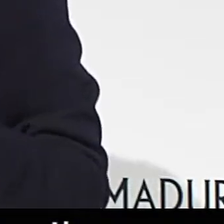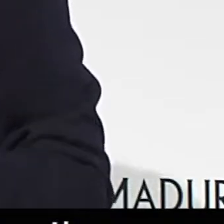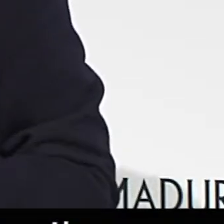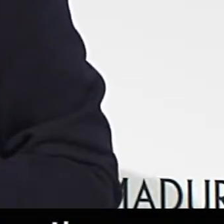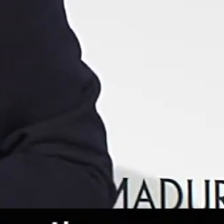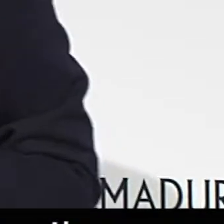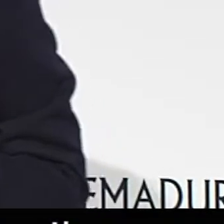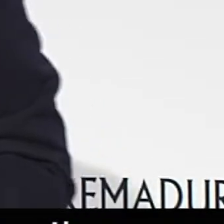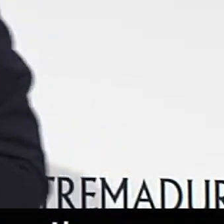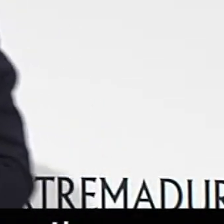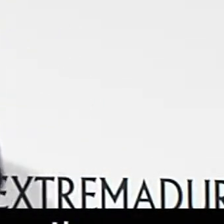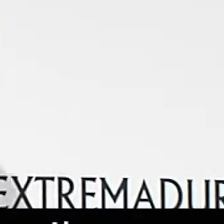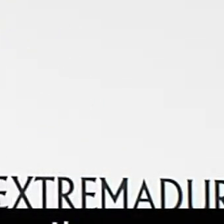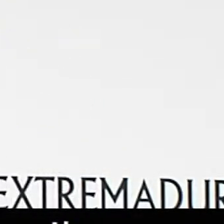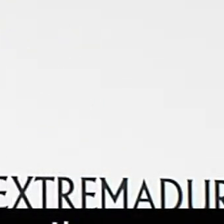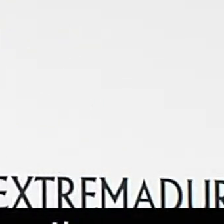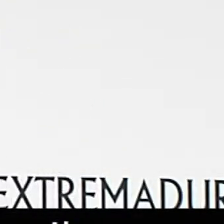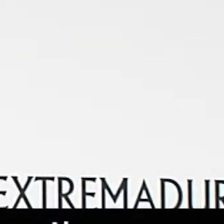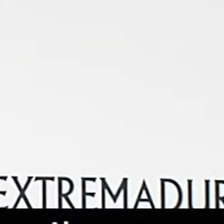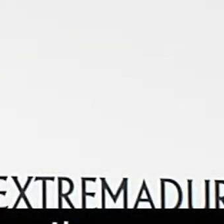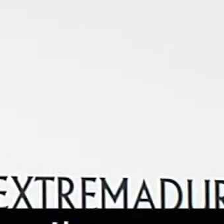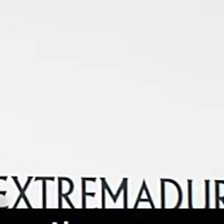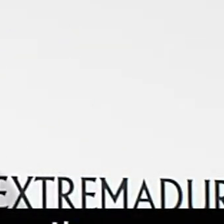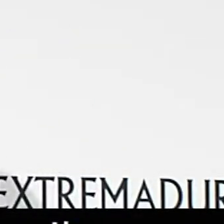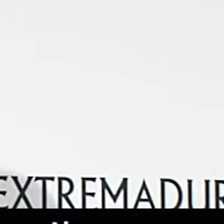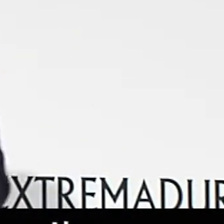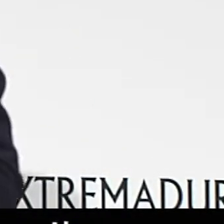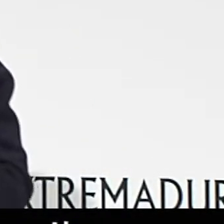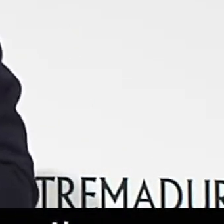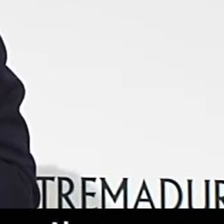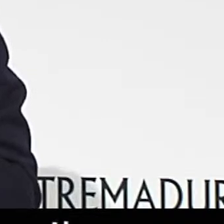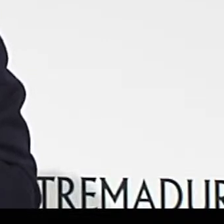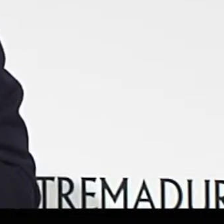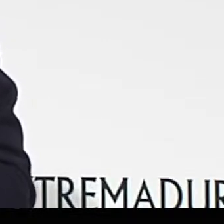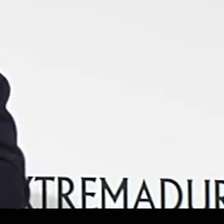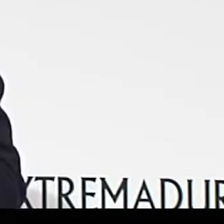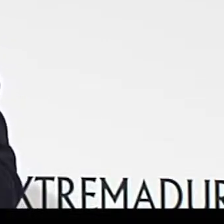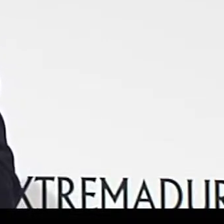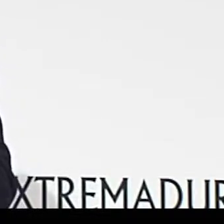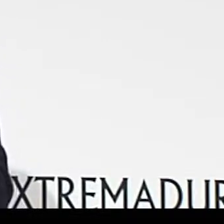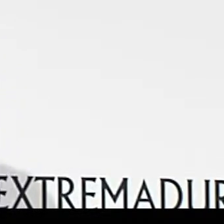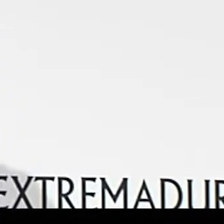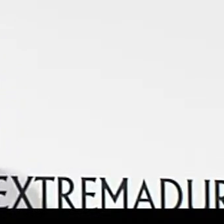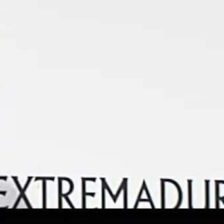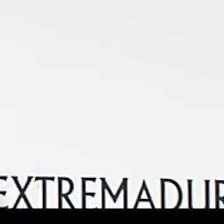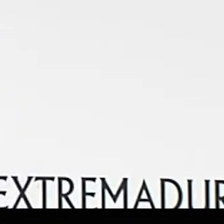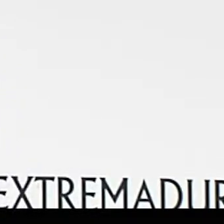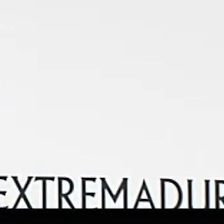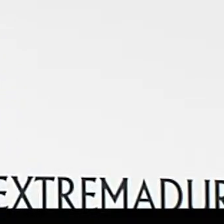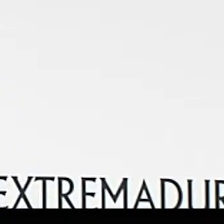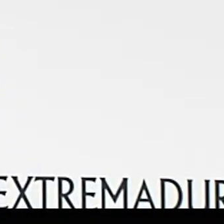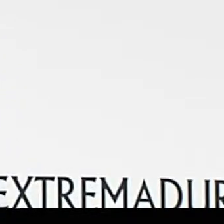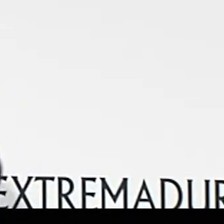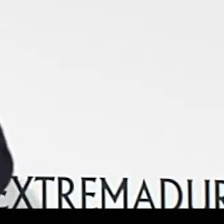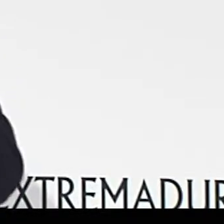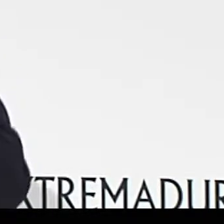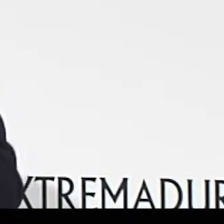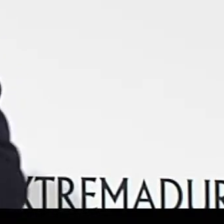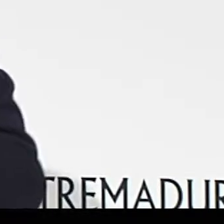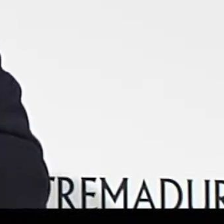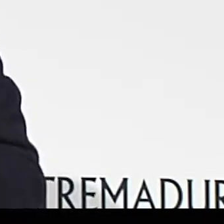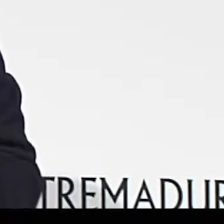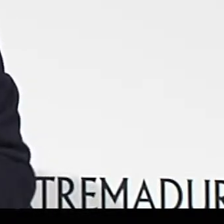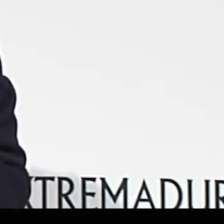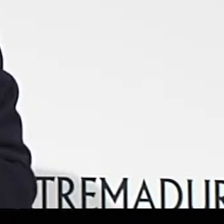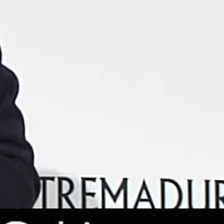euros por vehículo. Por tanto, lo que estamos aprobando en el Consejo de Gobierno de hoy es el compromiso,